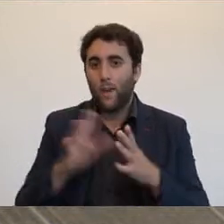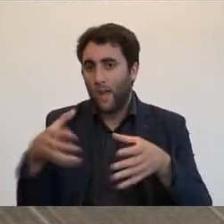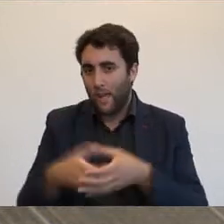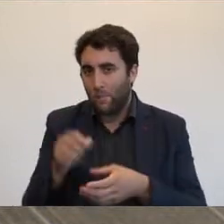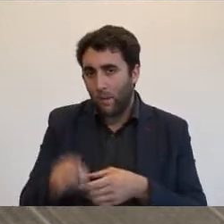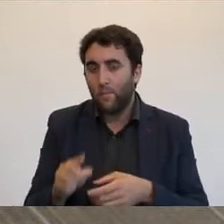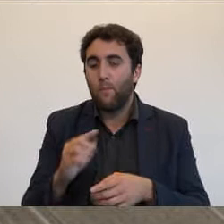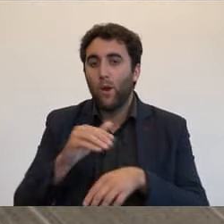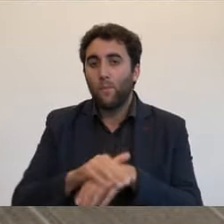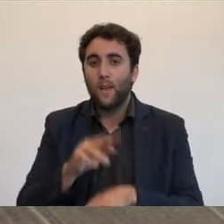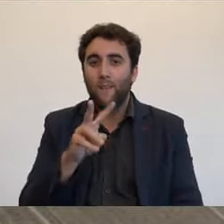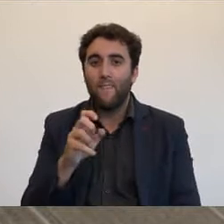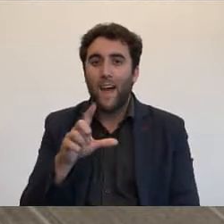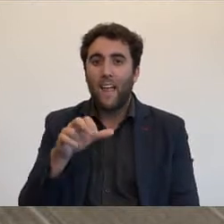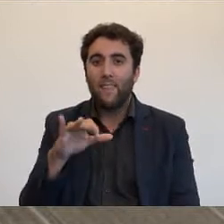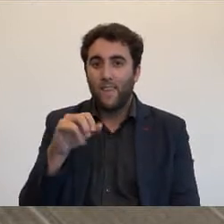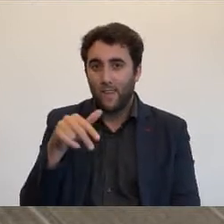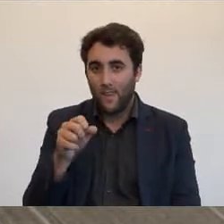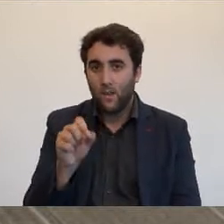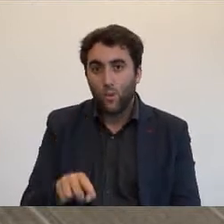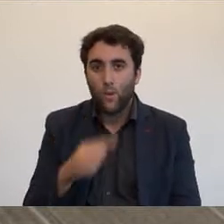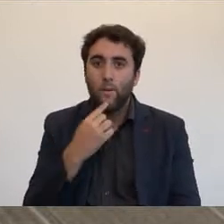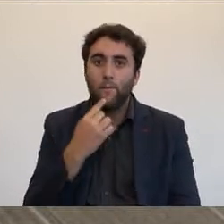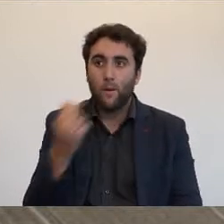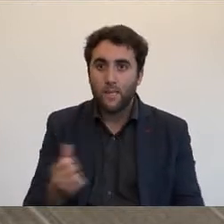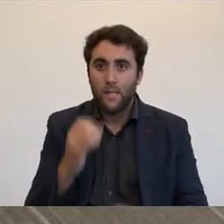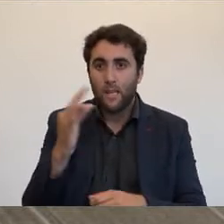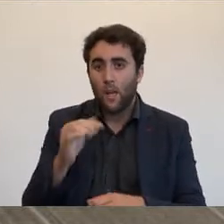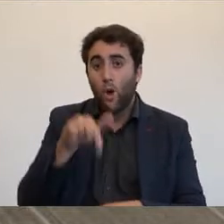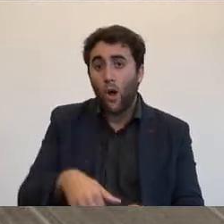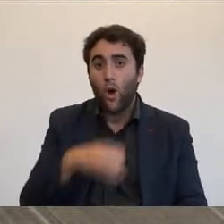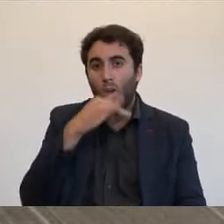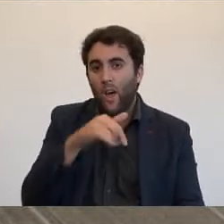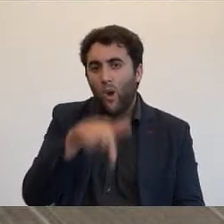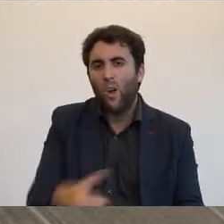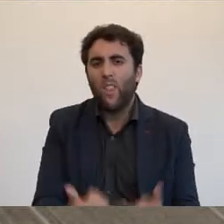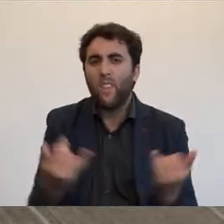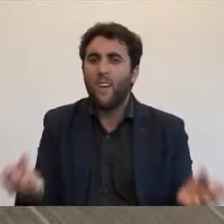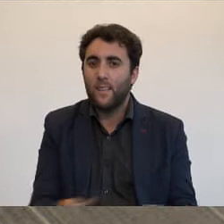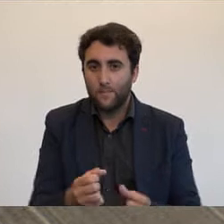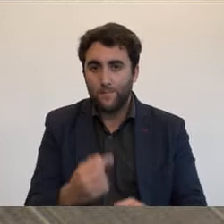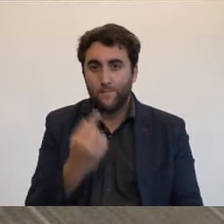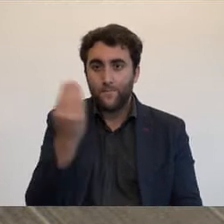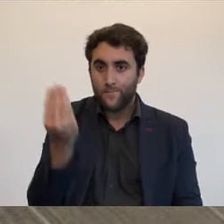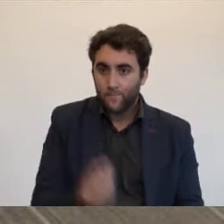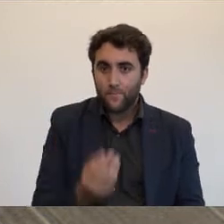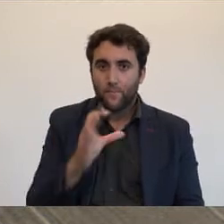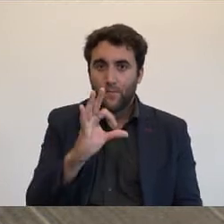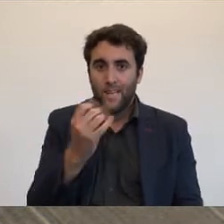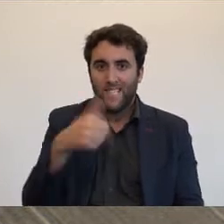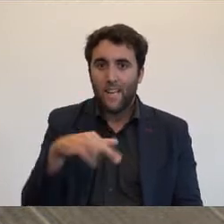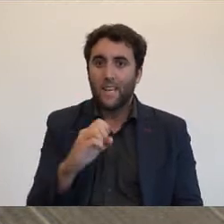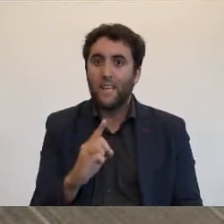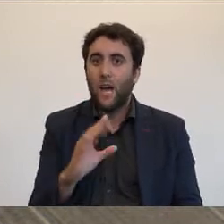Valentina Piquerés. Y ahora les contamos la agenda que tenemos para esta tarde. Vamos a contar con la participación de Santiago